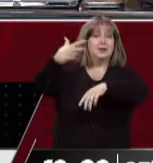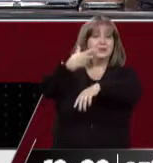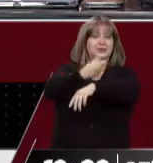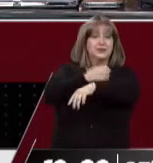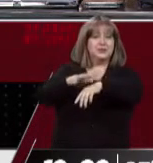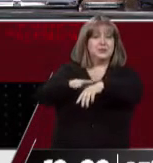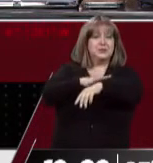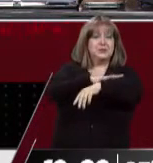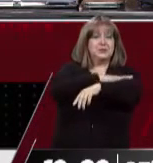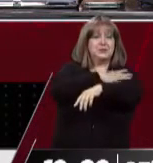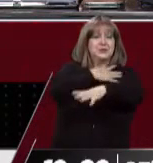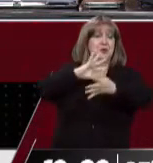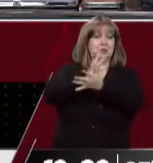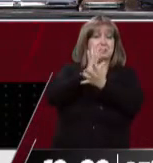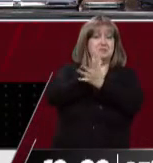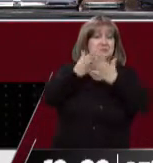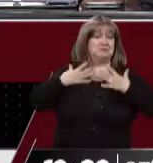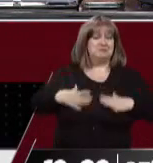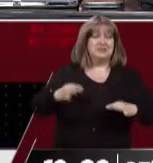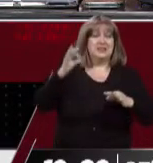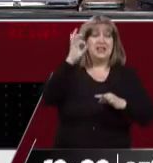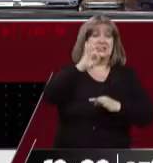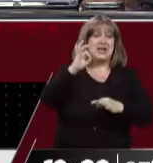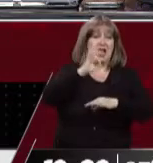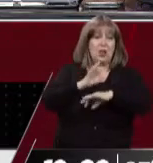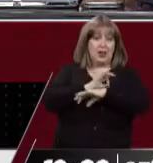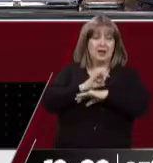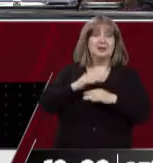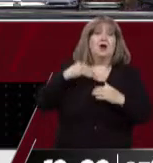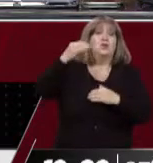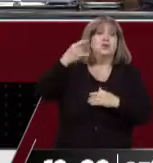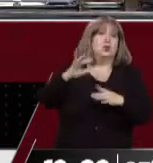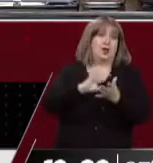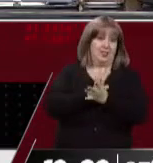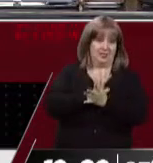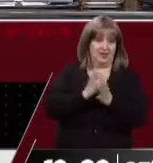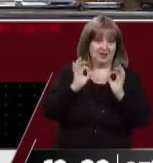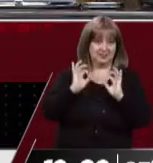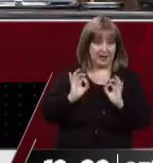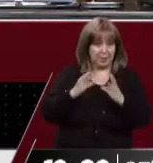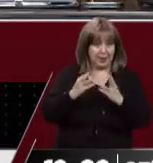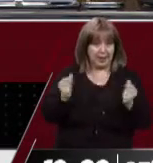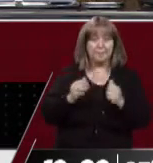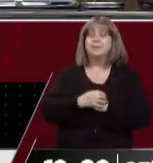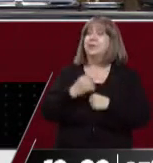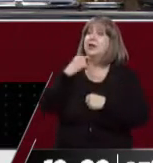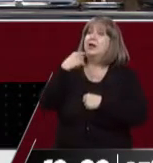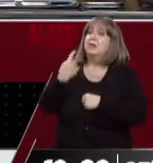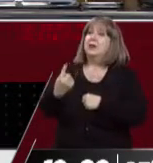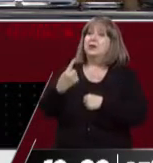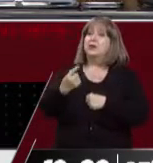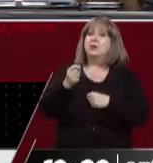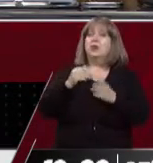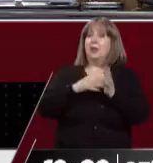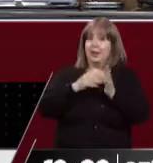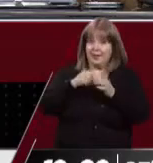necesita para que el día de mañana no vuelva a tener una recaída de su enfermedad. Y esto obviamente todo depende de cómo va transitando su